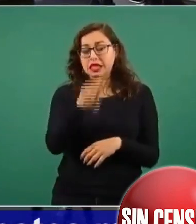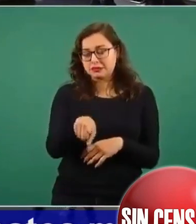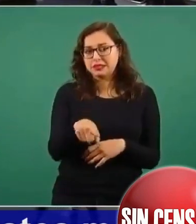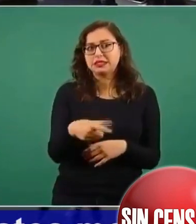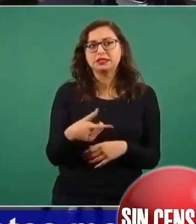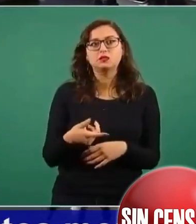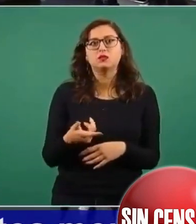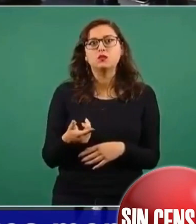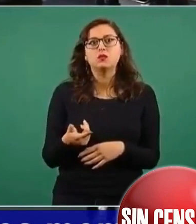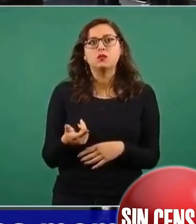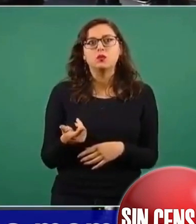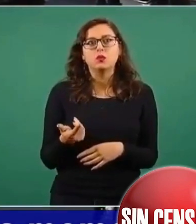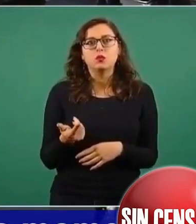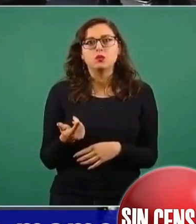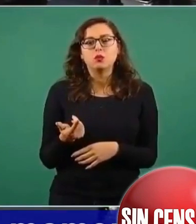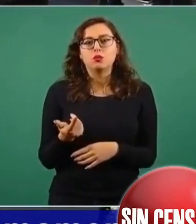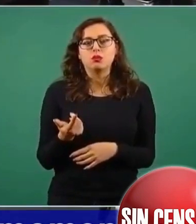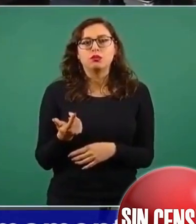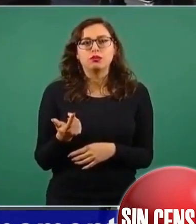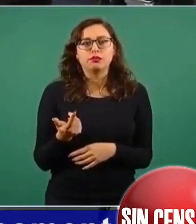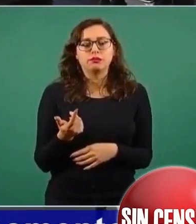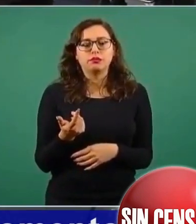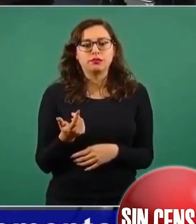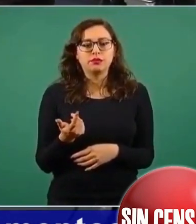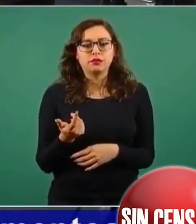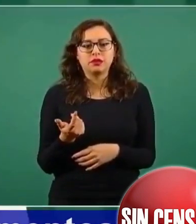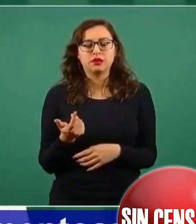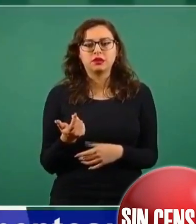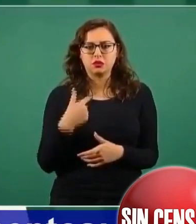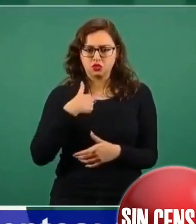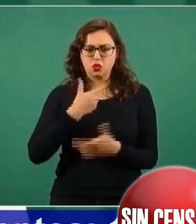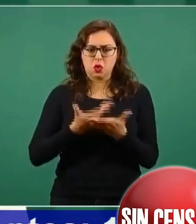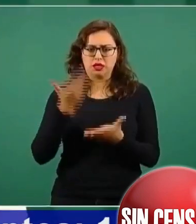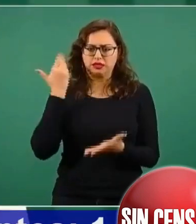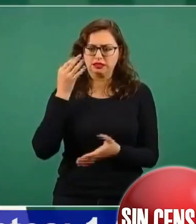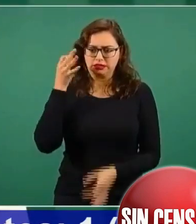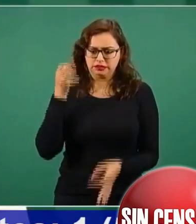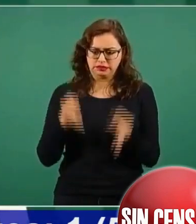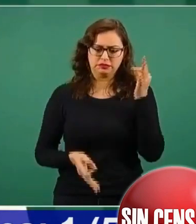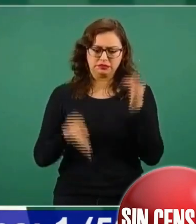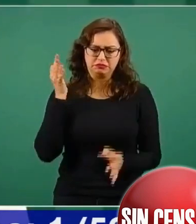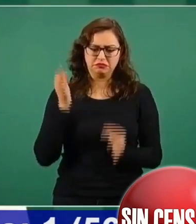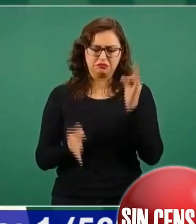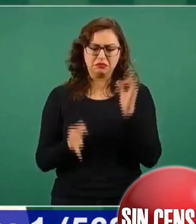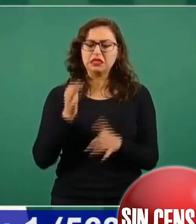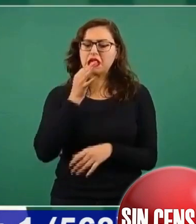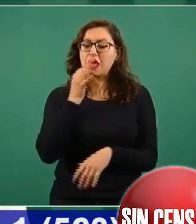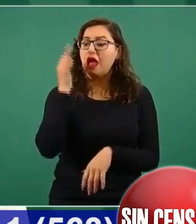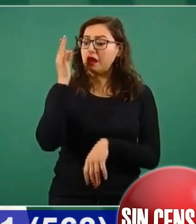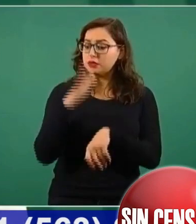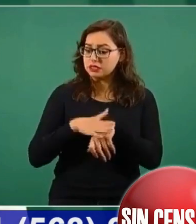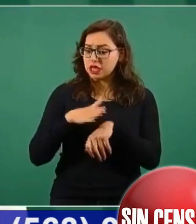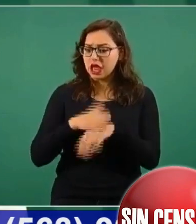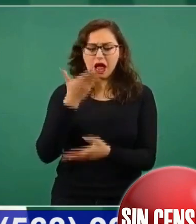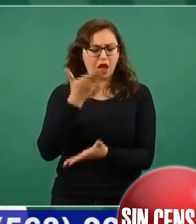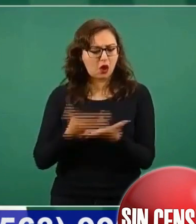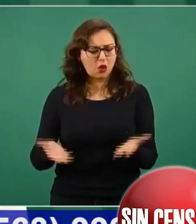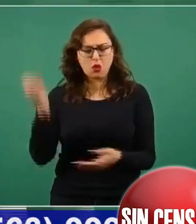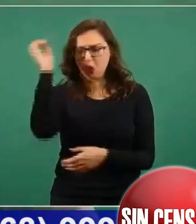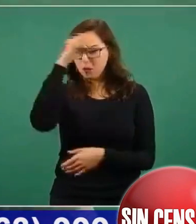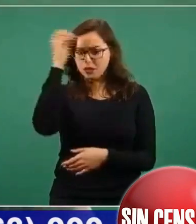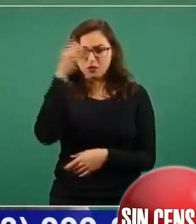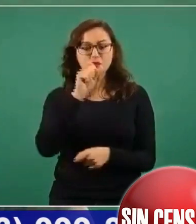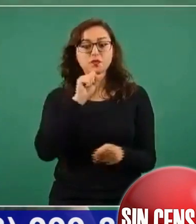yo creo que, como lo dije yo en la Corte, y lo sigo sosteniendo, le toca